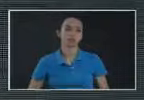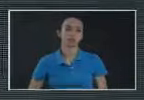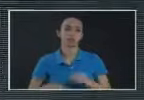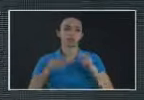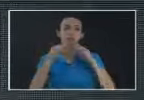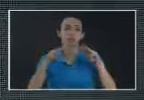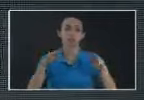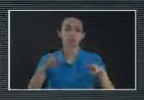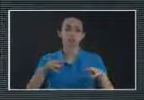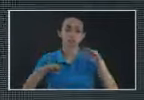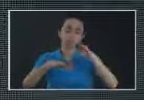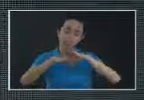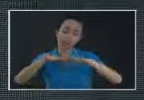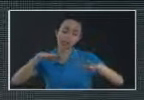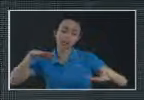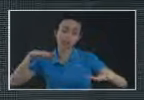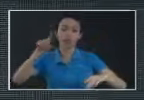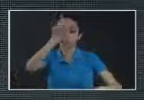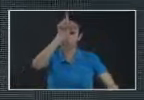Moisés fue sacado de Egipto, ¿sí o no?